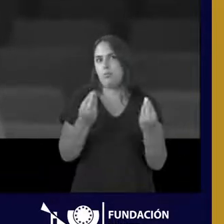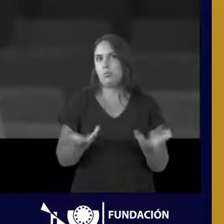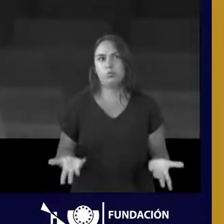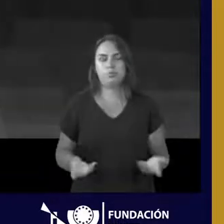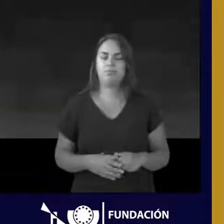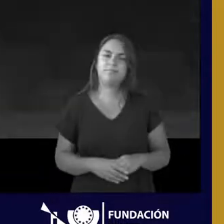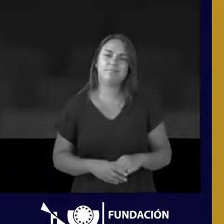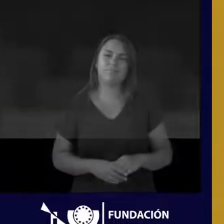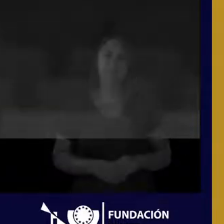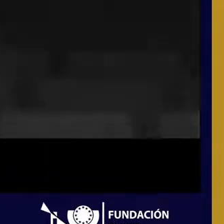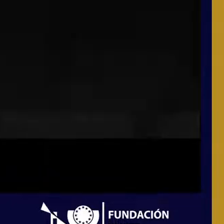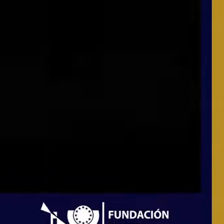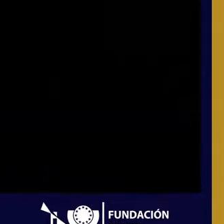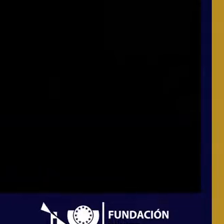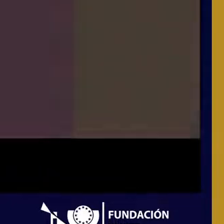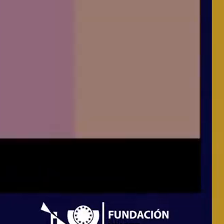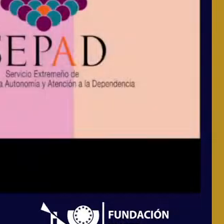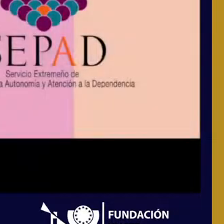cambia mucho